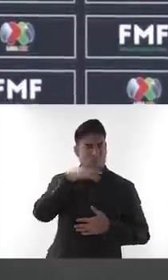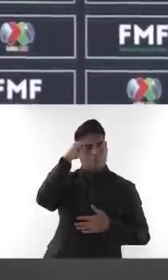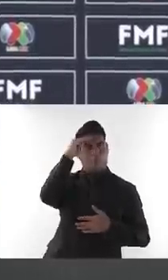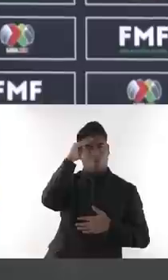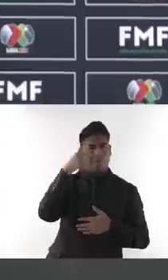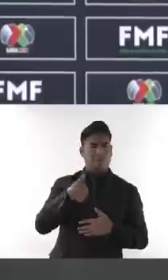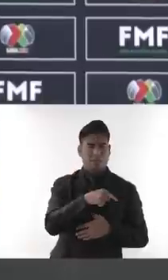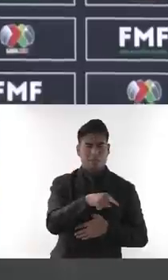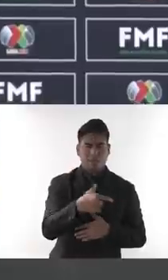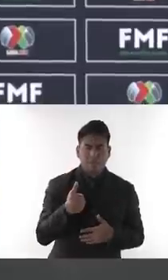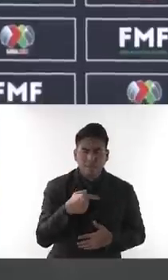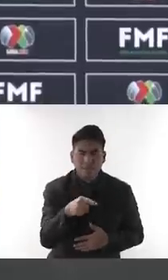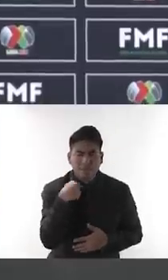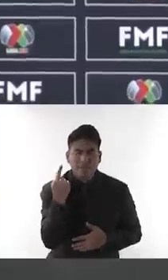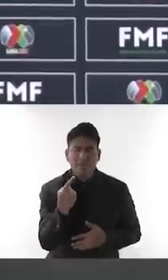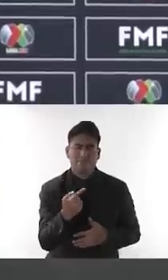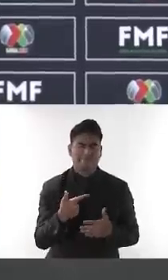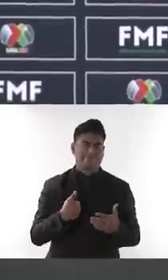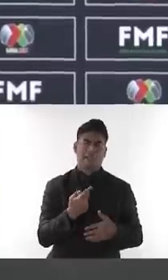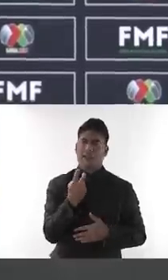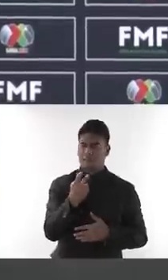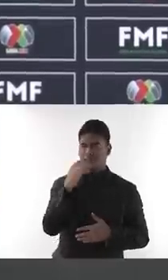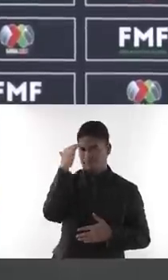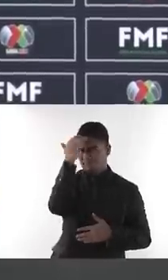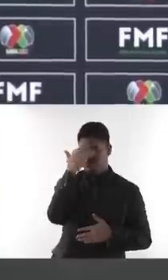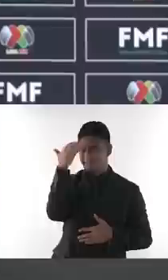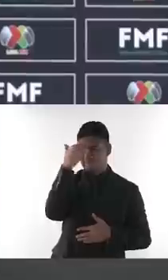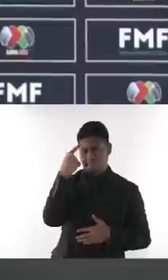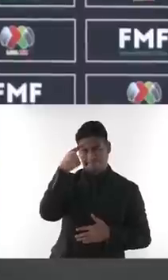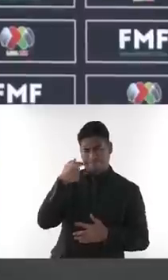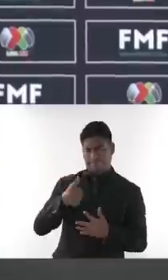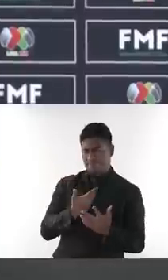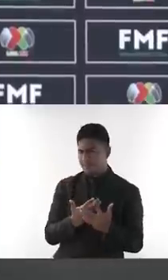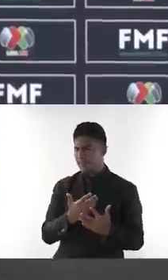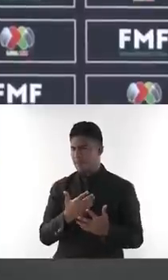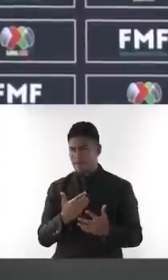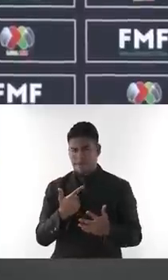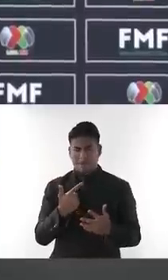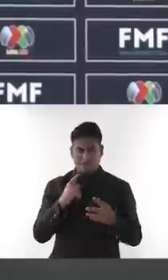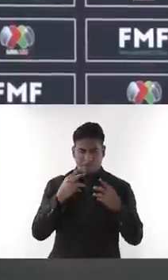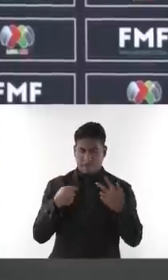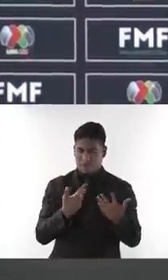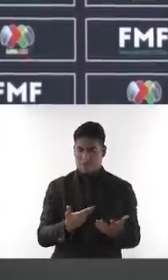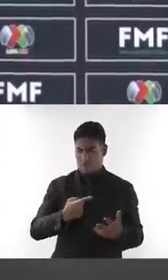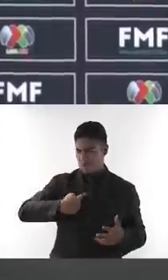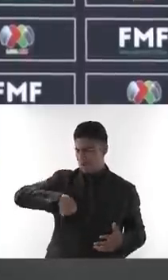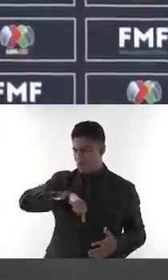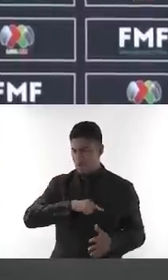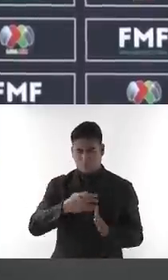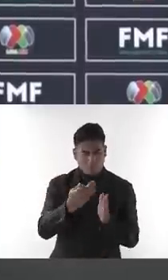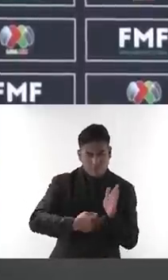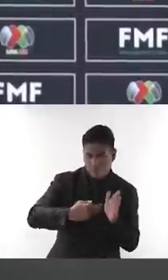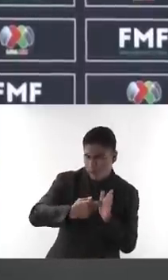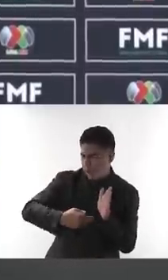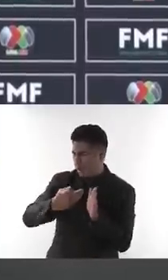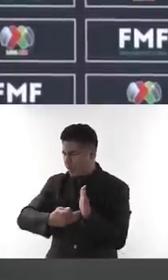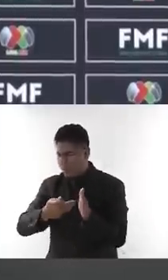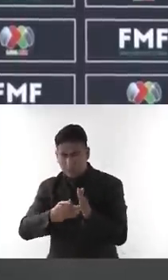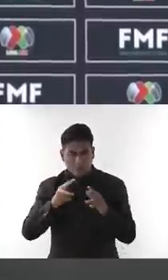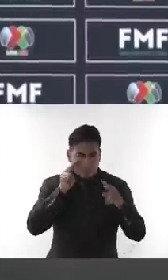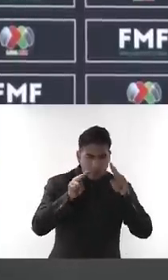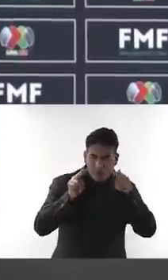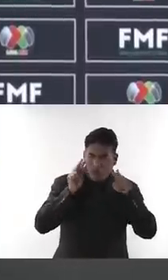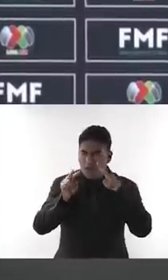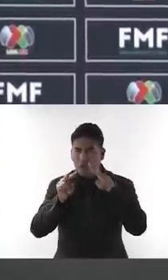esta autocrítica objetiva, y nos da esta gran oportunidad de mejorar. Entonces, ante tu pregunta, sí lo